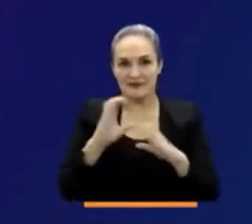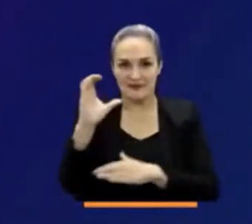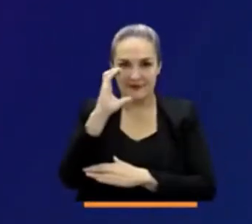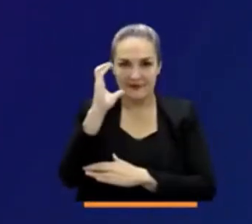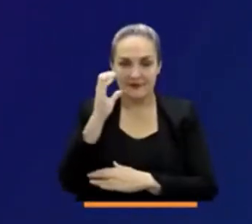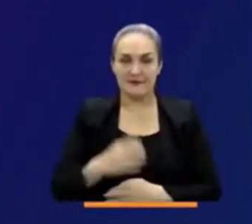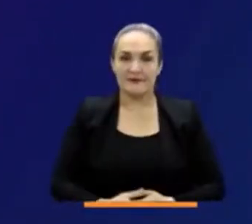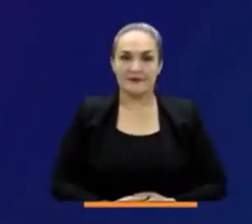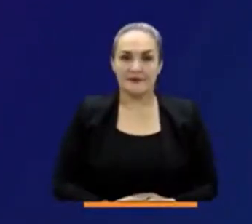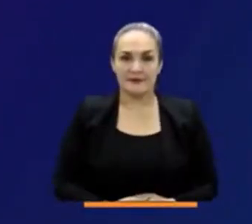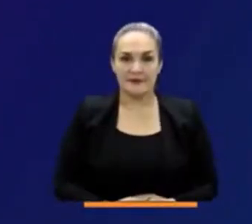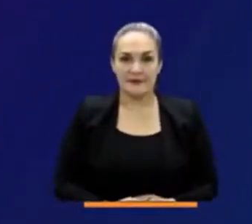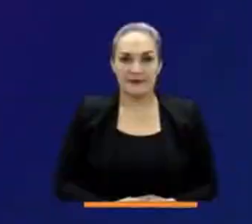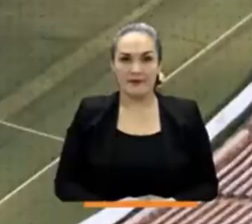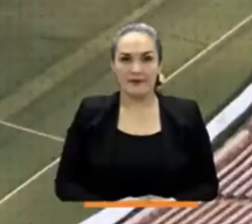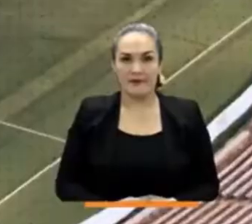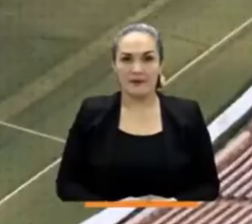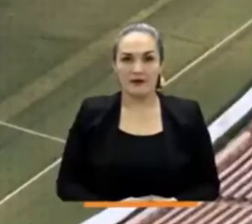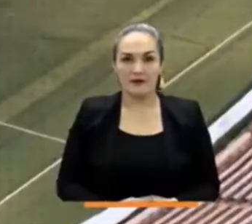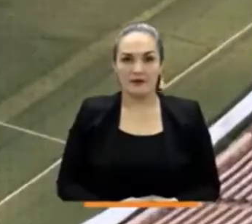Colombia.